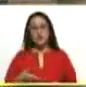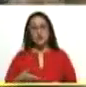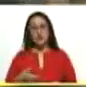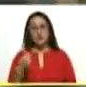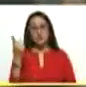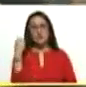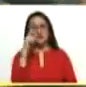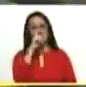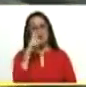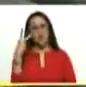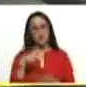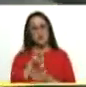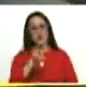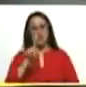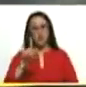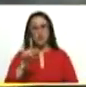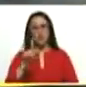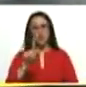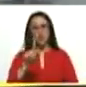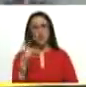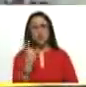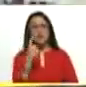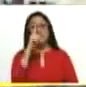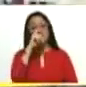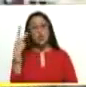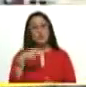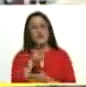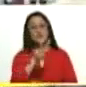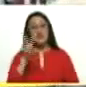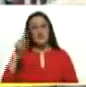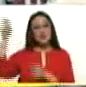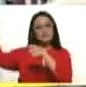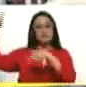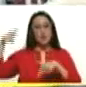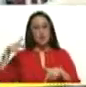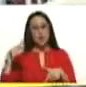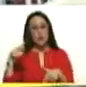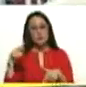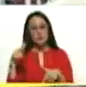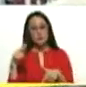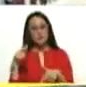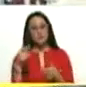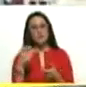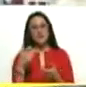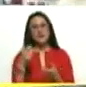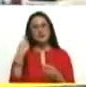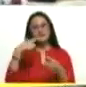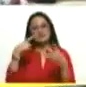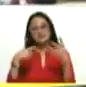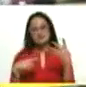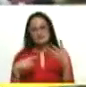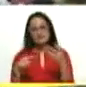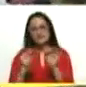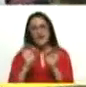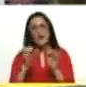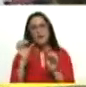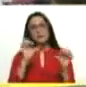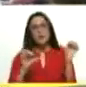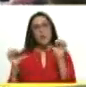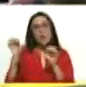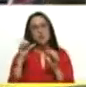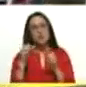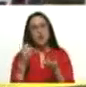pasado año 2021. Solo el año 2022 las exportaciones de productos como el hierro, acero, productos químicos,